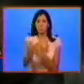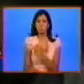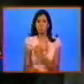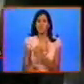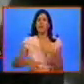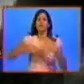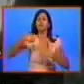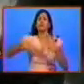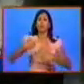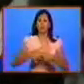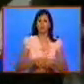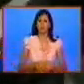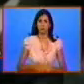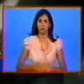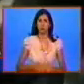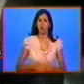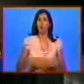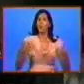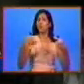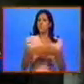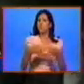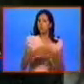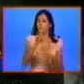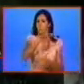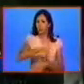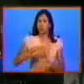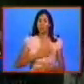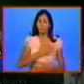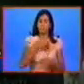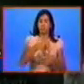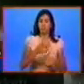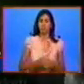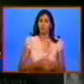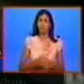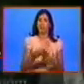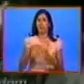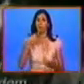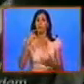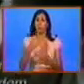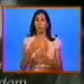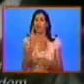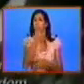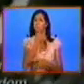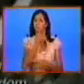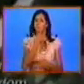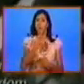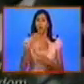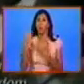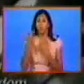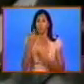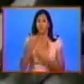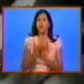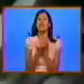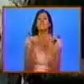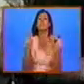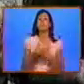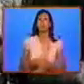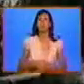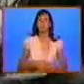un revolucionario, de un partidario de un régimen que haya caído bajo su bota o que luche por su